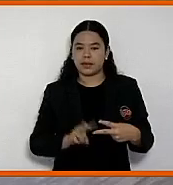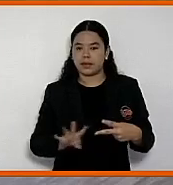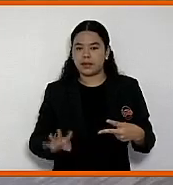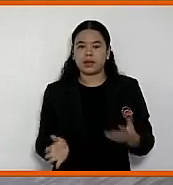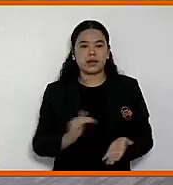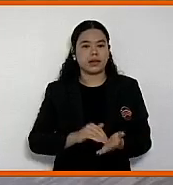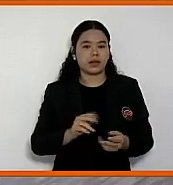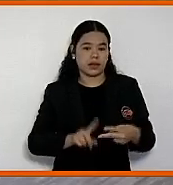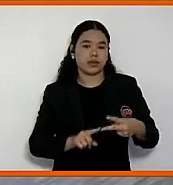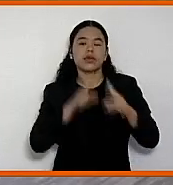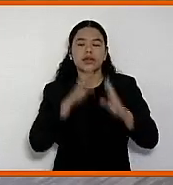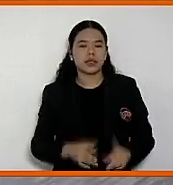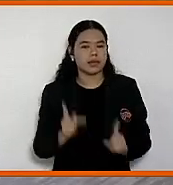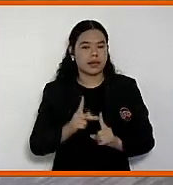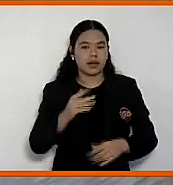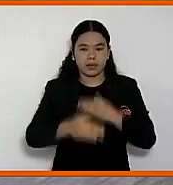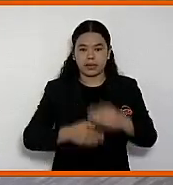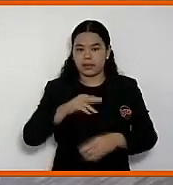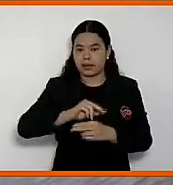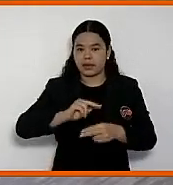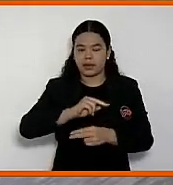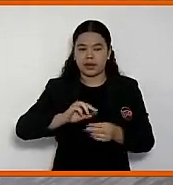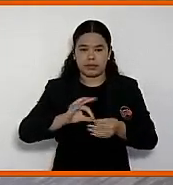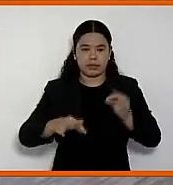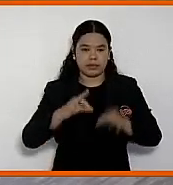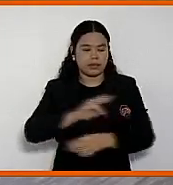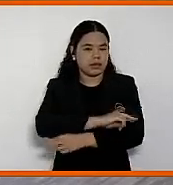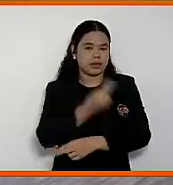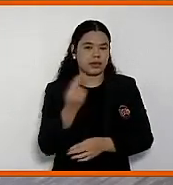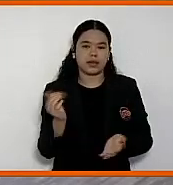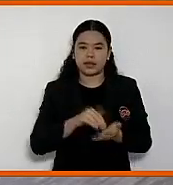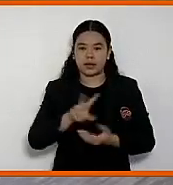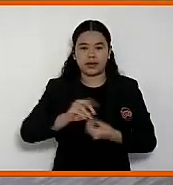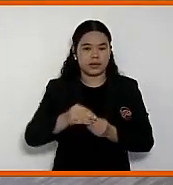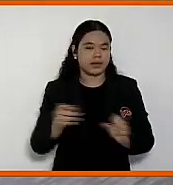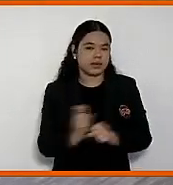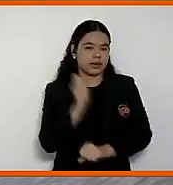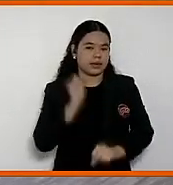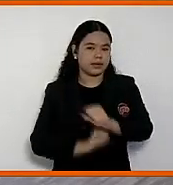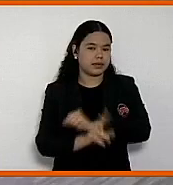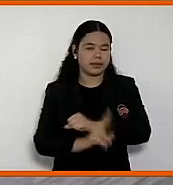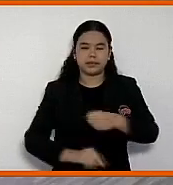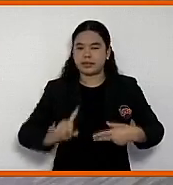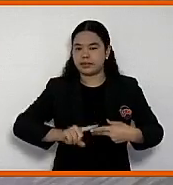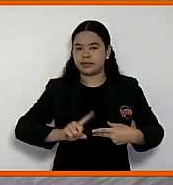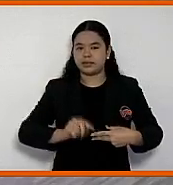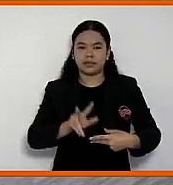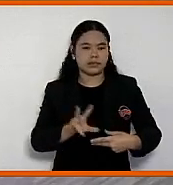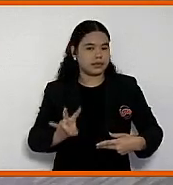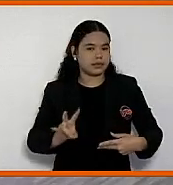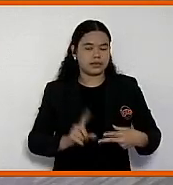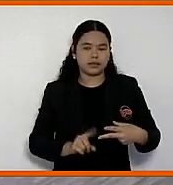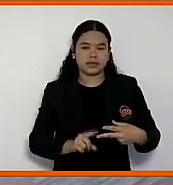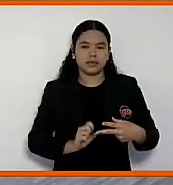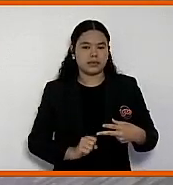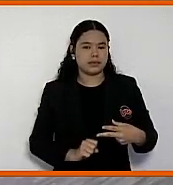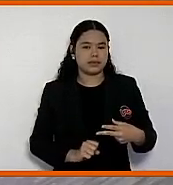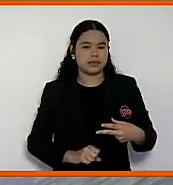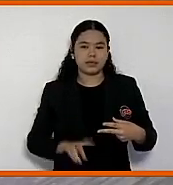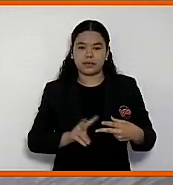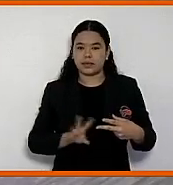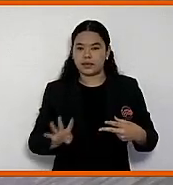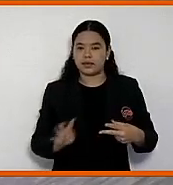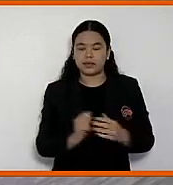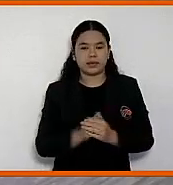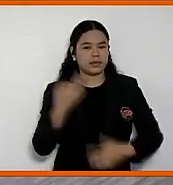su catachada tamal. Con mucho gusto te repito los números ganadores en premiados. Posición 1, 37. Posición 2,